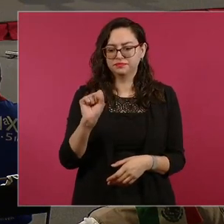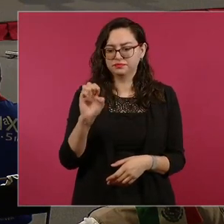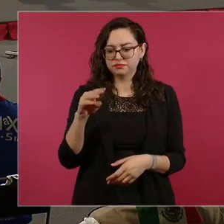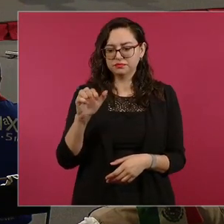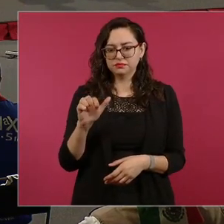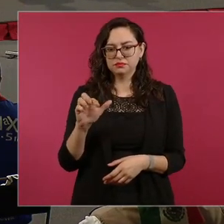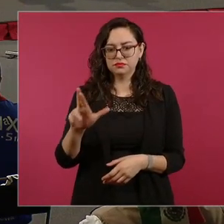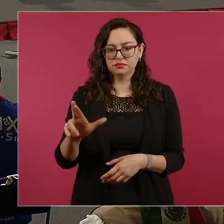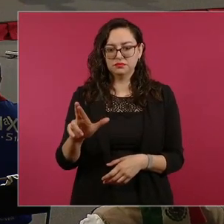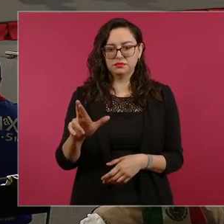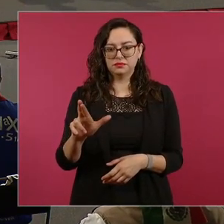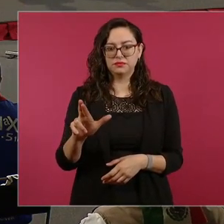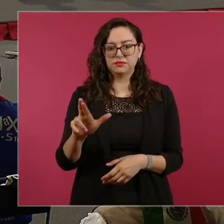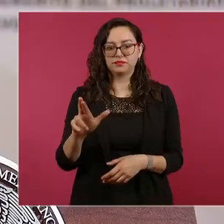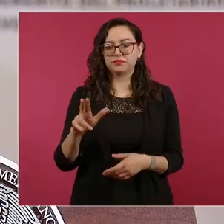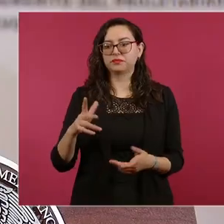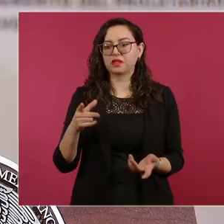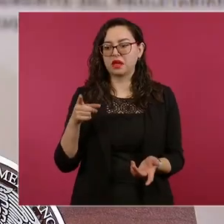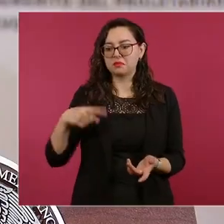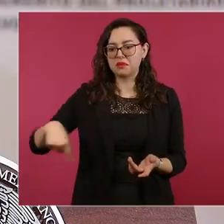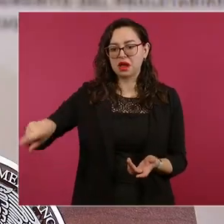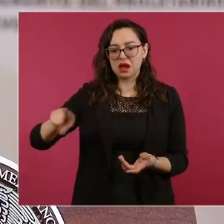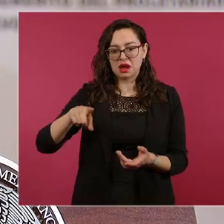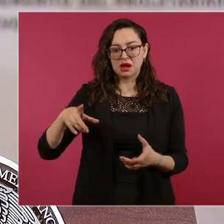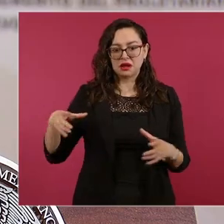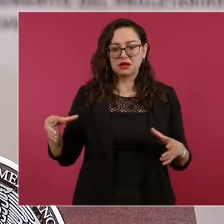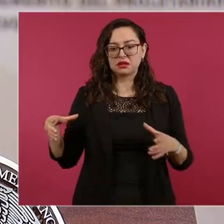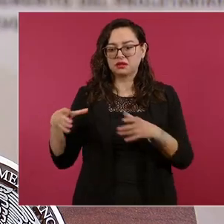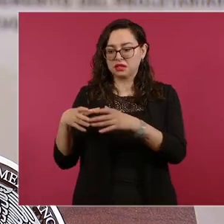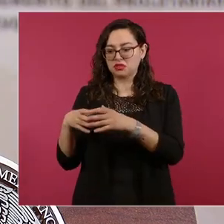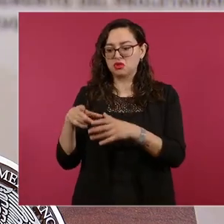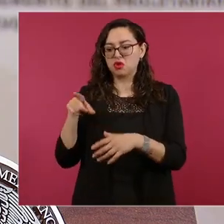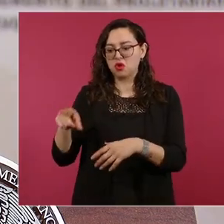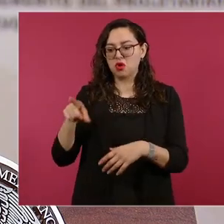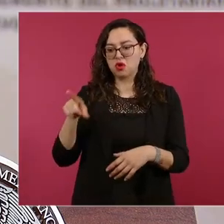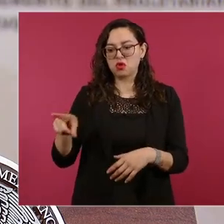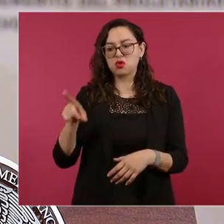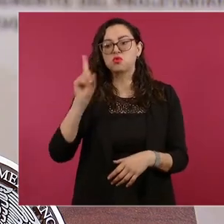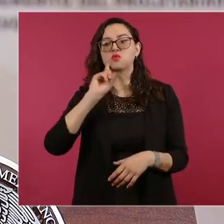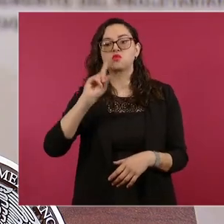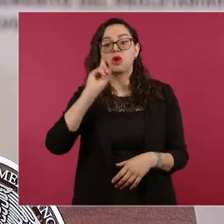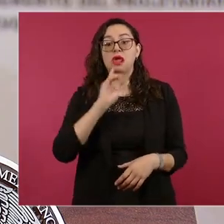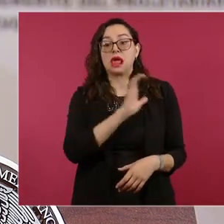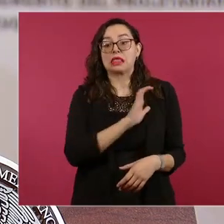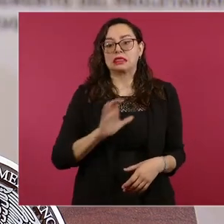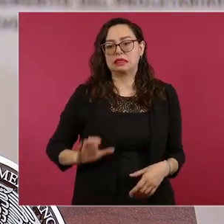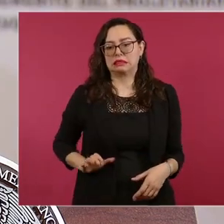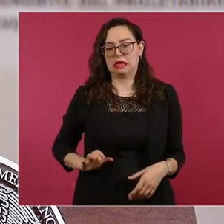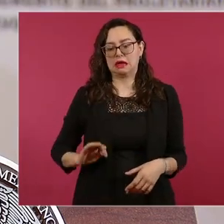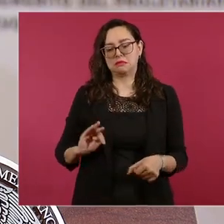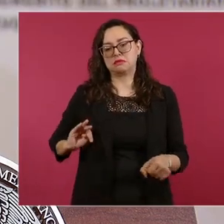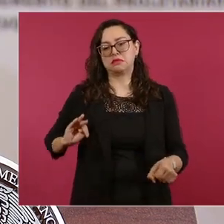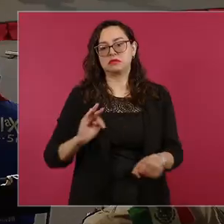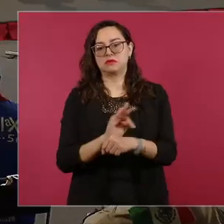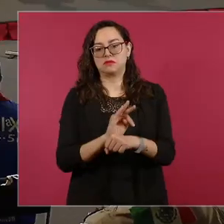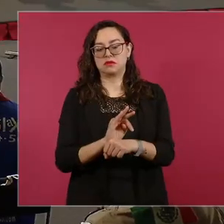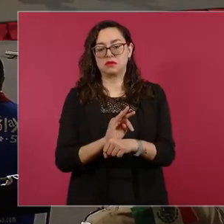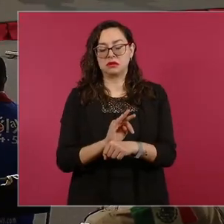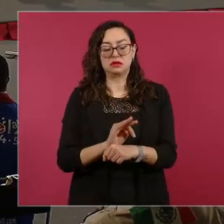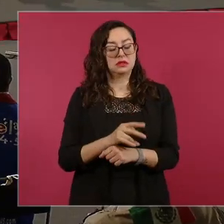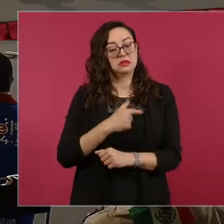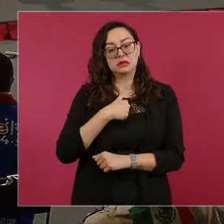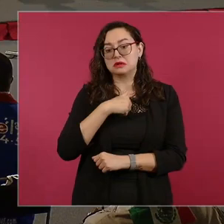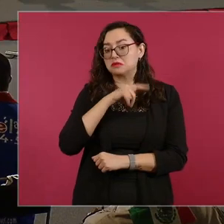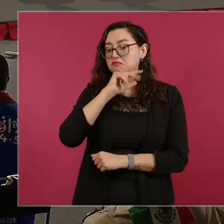están abiertamente a favor de, no vamos a decir quién, pero es una candidata y luego se preocupa,